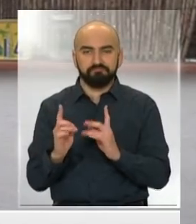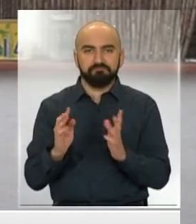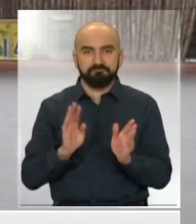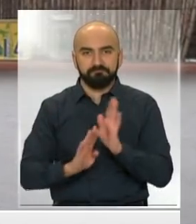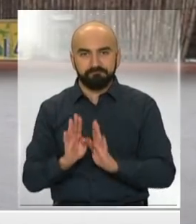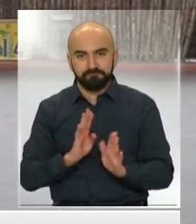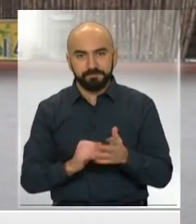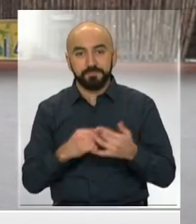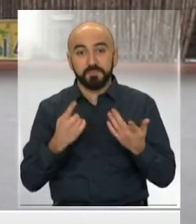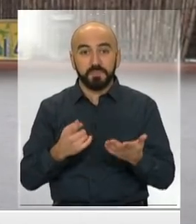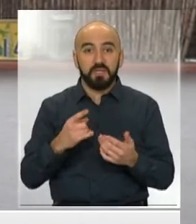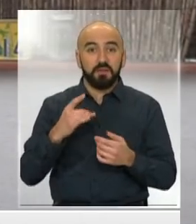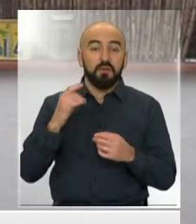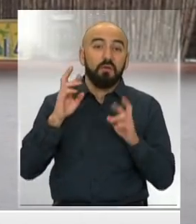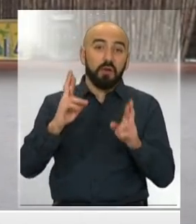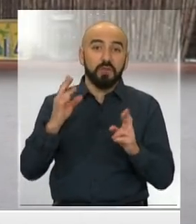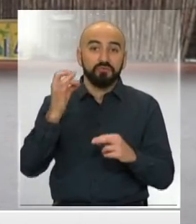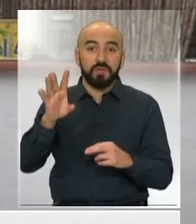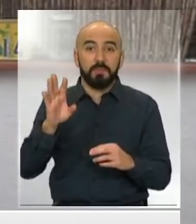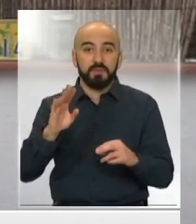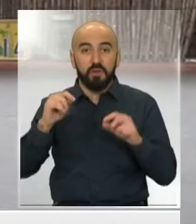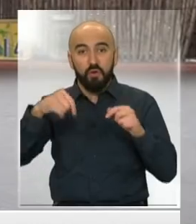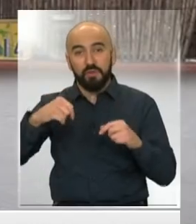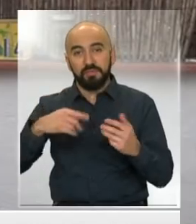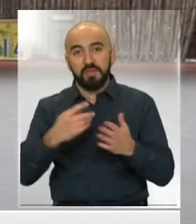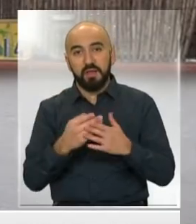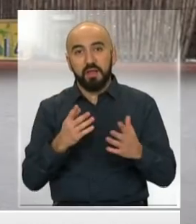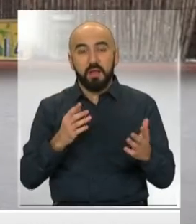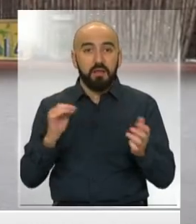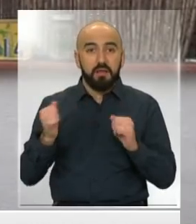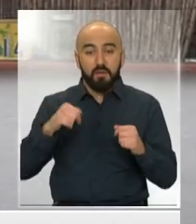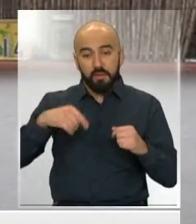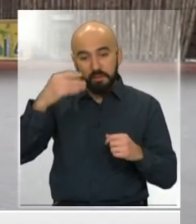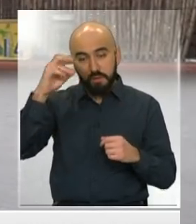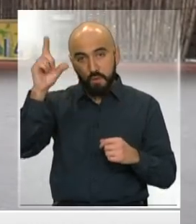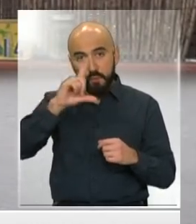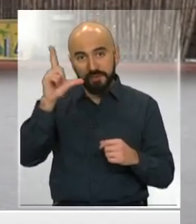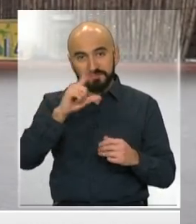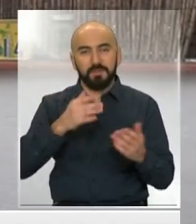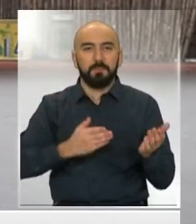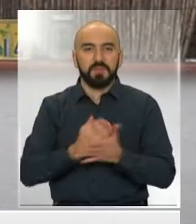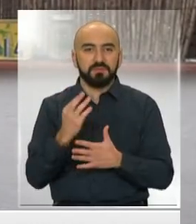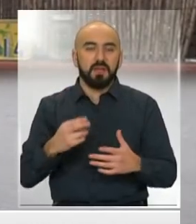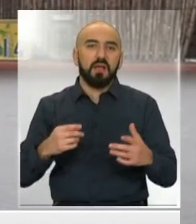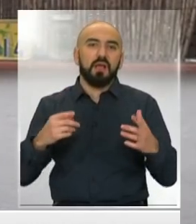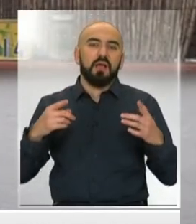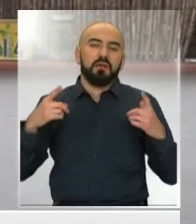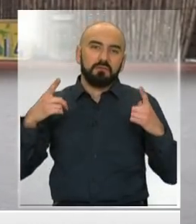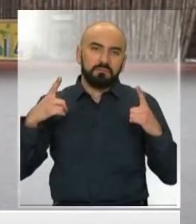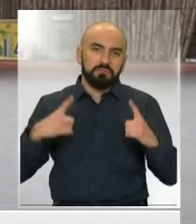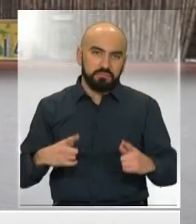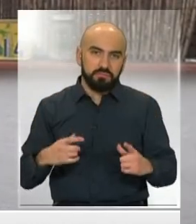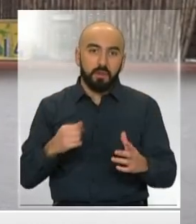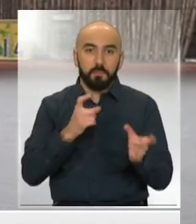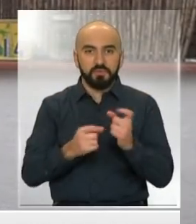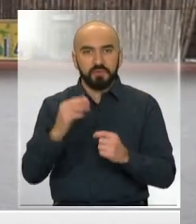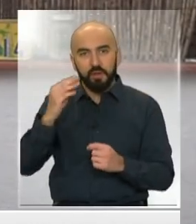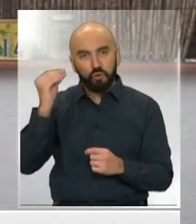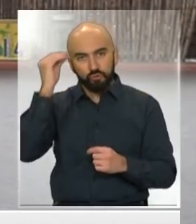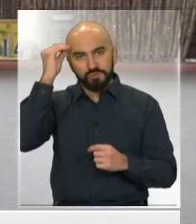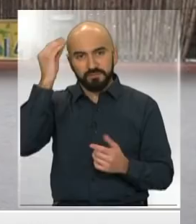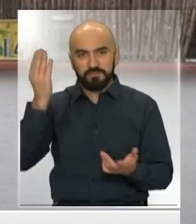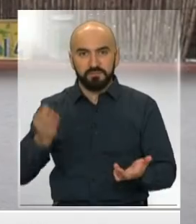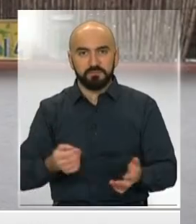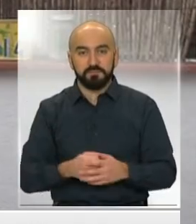esto haya sido solamente del día de hoy de la euforia y que ya este día lunes comienza a relajarse y que la gente como ese tema de más conciencia bueno